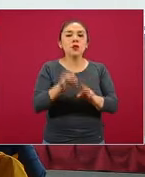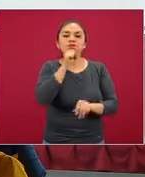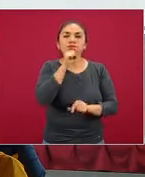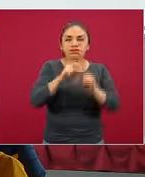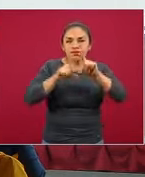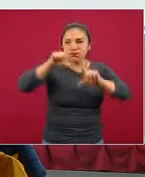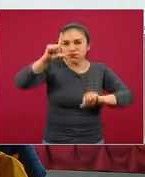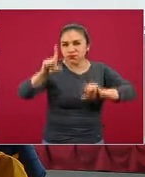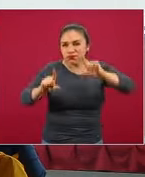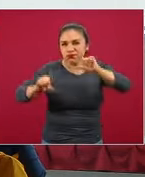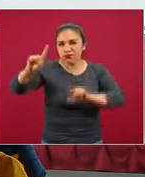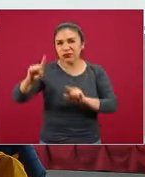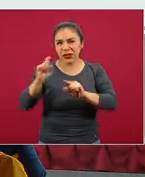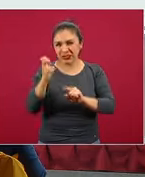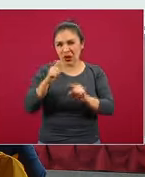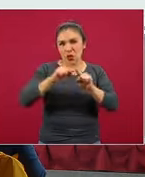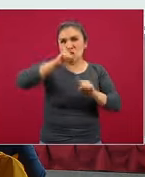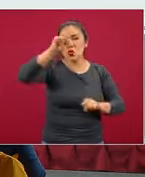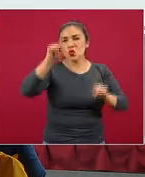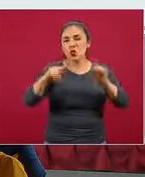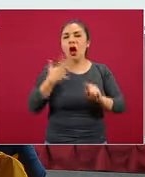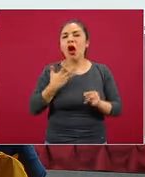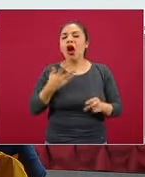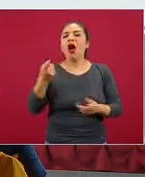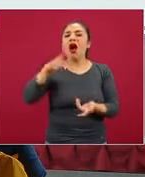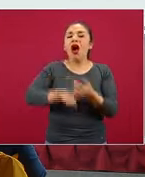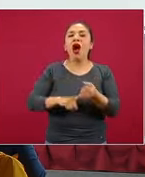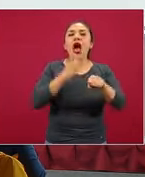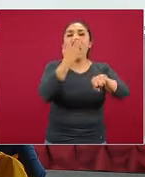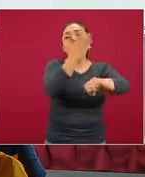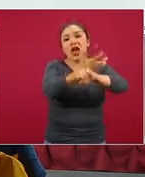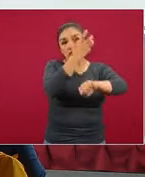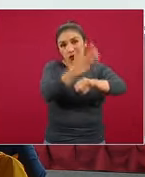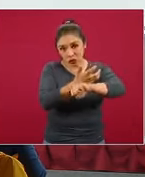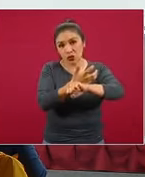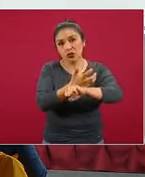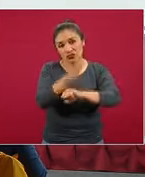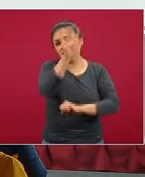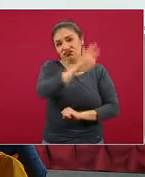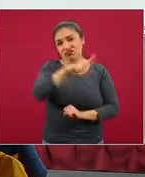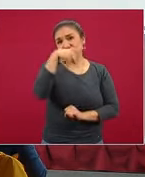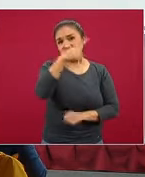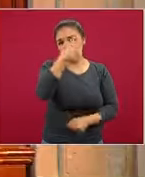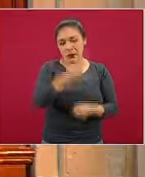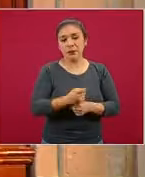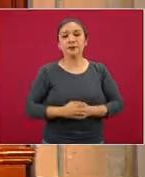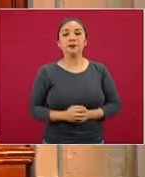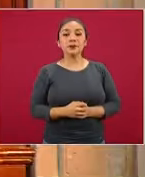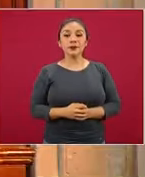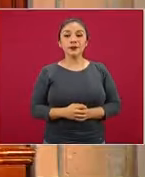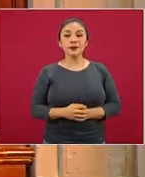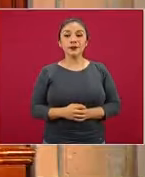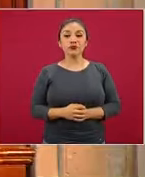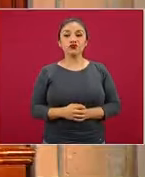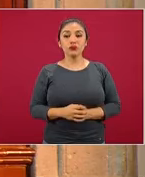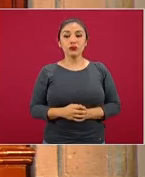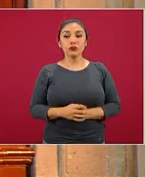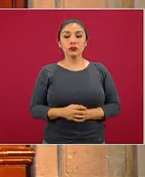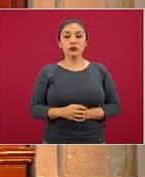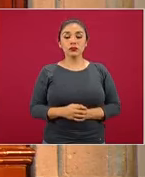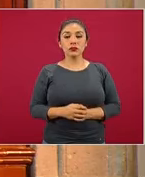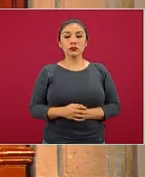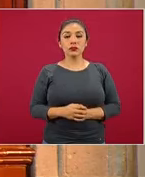este comportamiento de la curva está representado por los Estados Unidos de América. Veamos la siguiente diapositiva.